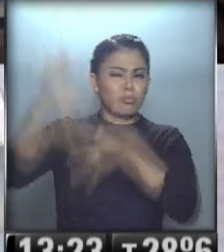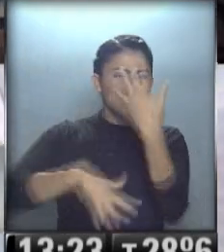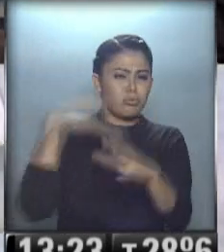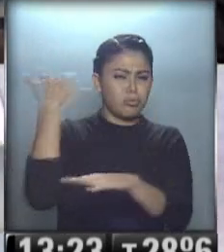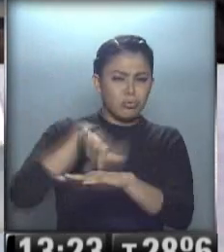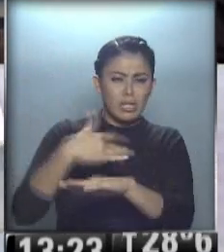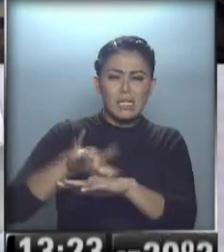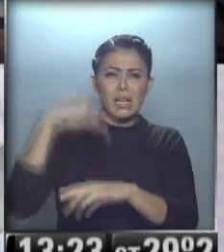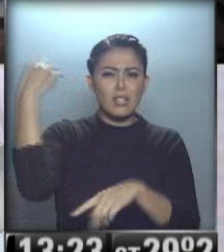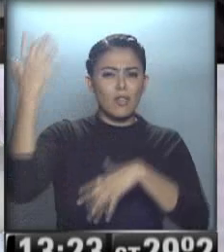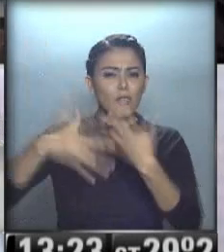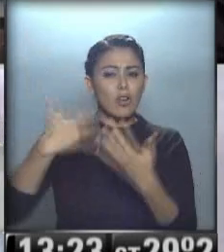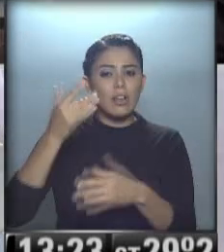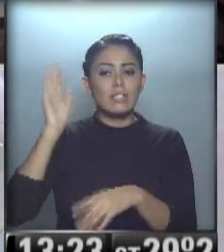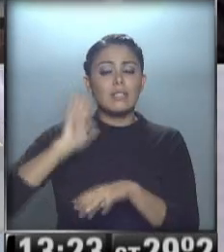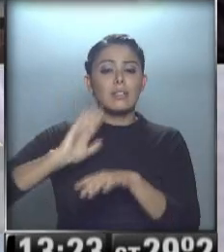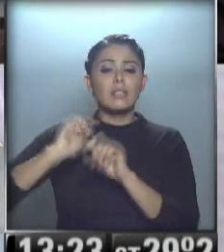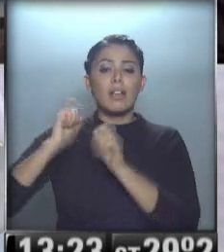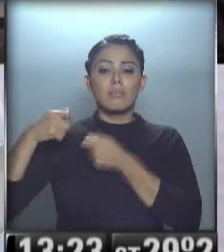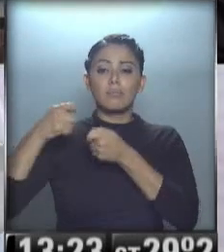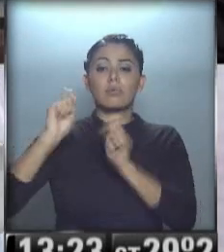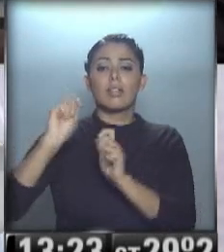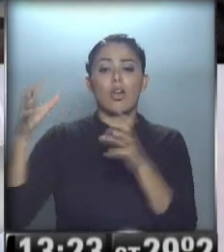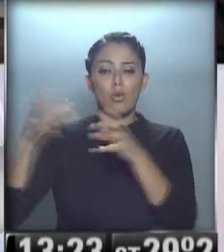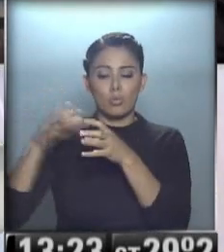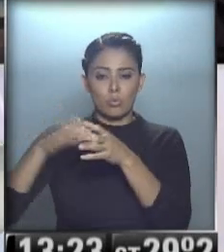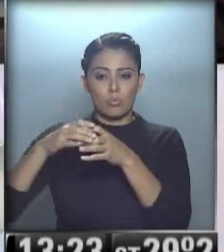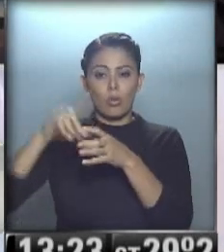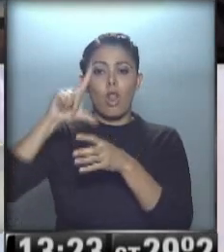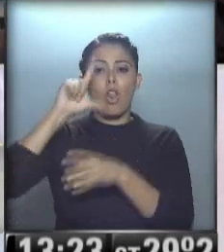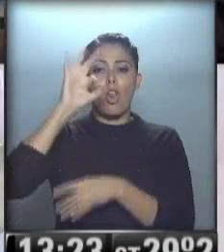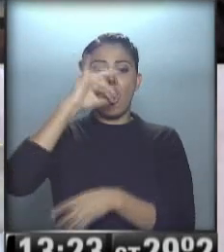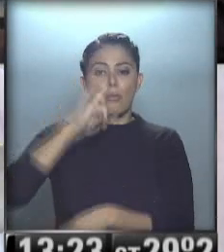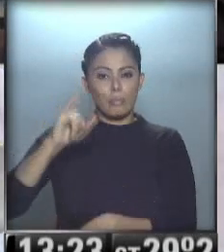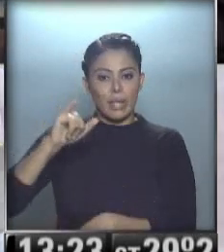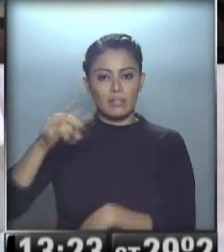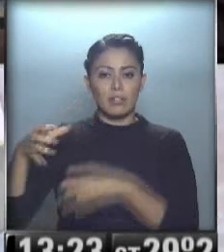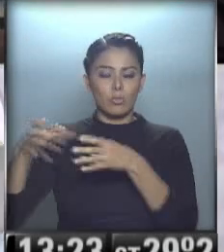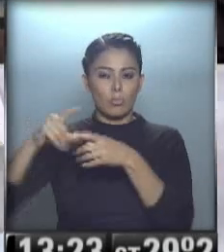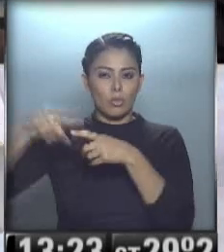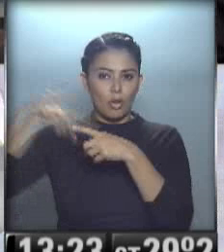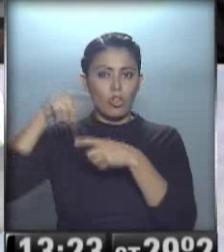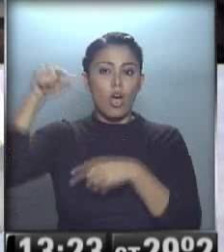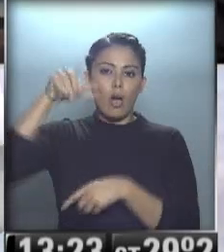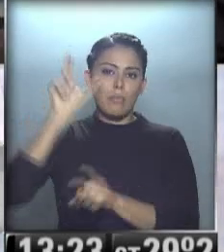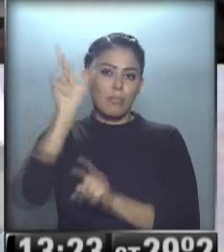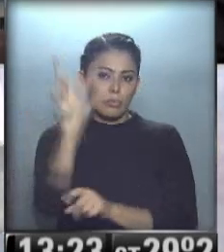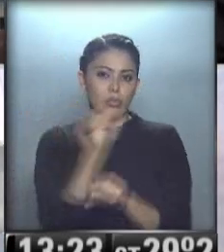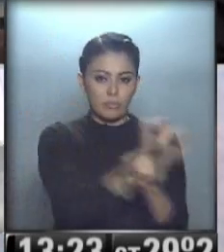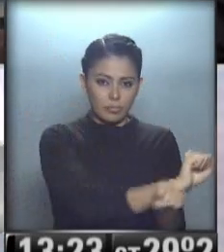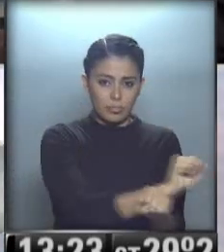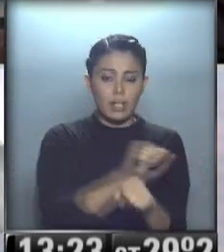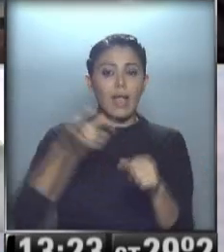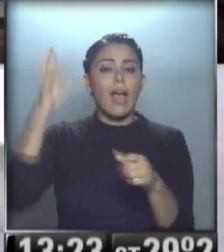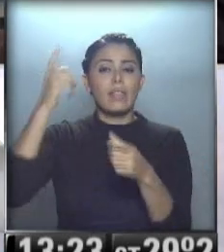callejeras impulsadas por los líderes de la oposición sobre todo por Leopoldo López el hoy arrestado Leopoldo López bajaron a